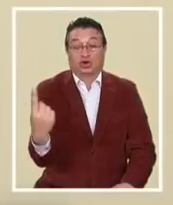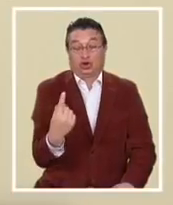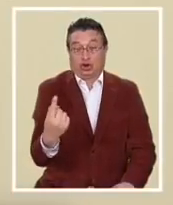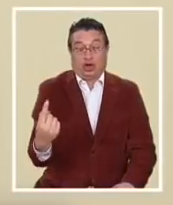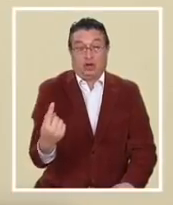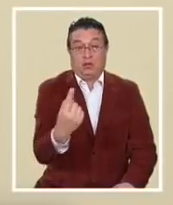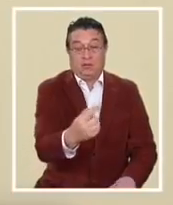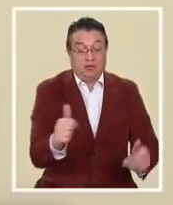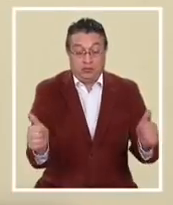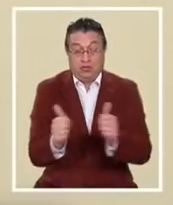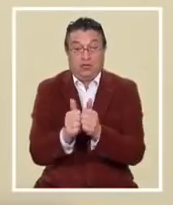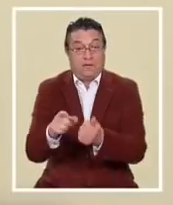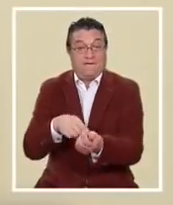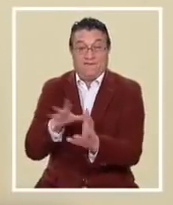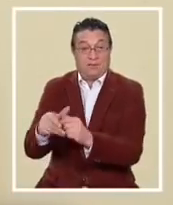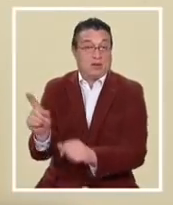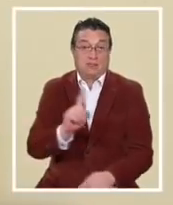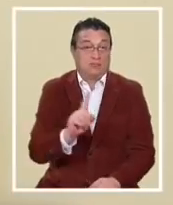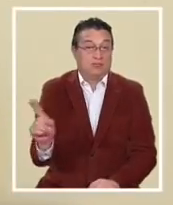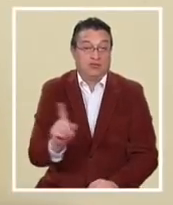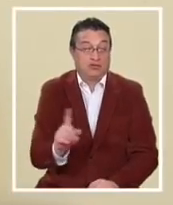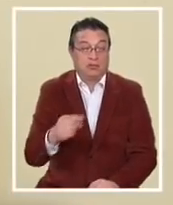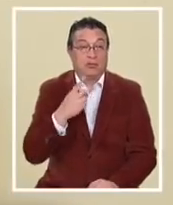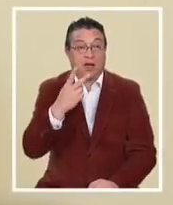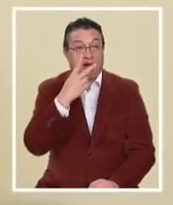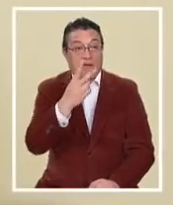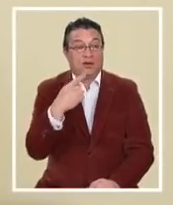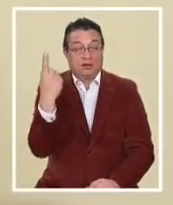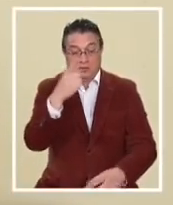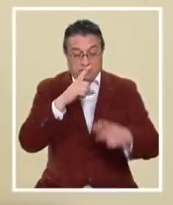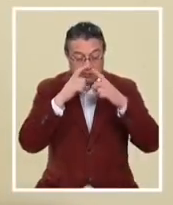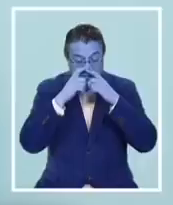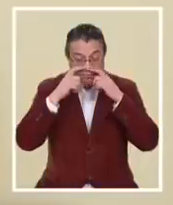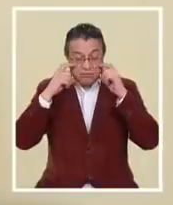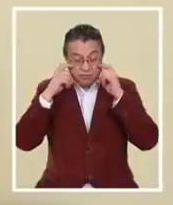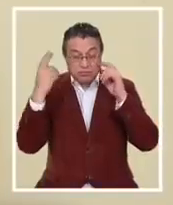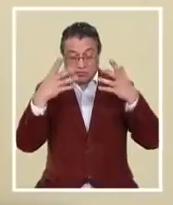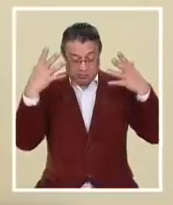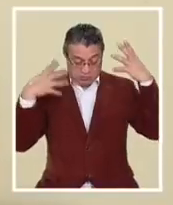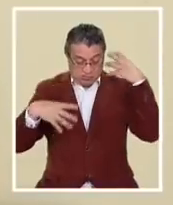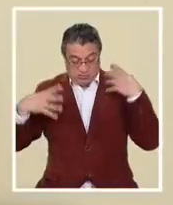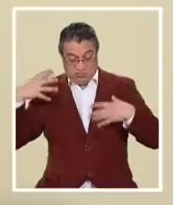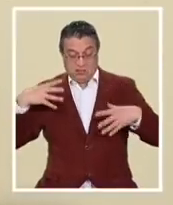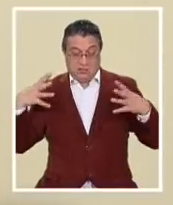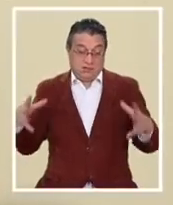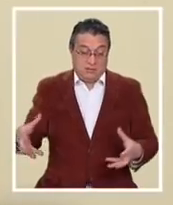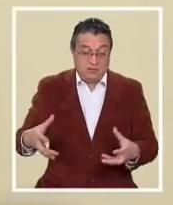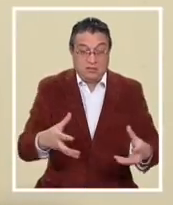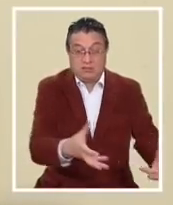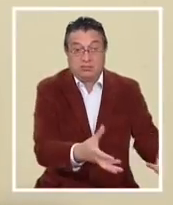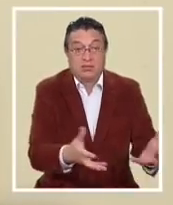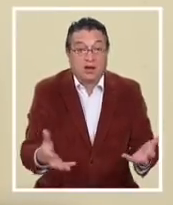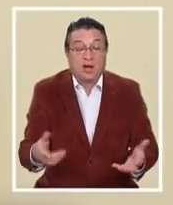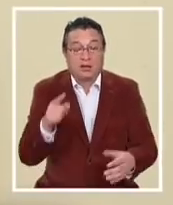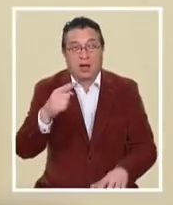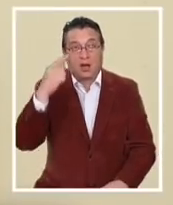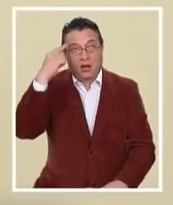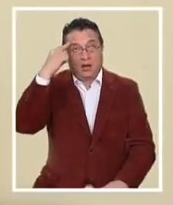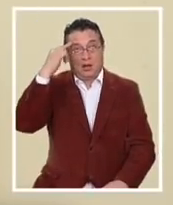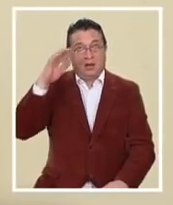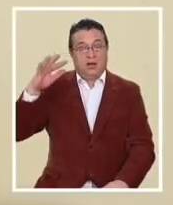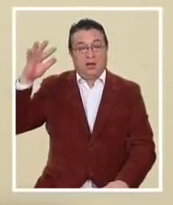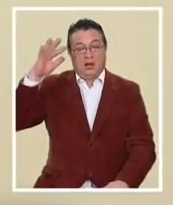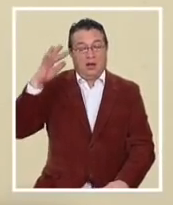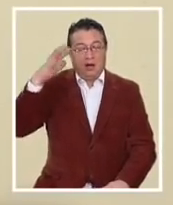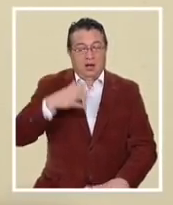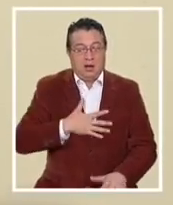no en la compañía de su familia, y que nos vea a nosotros enmascarados y completamente disfrazados, ¿ya? Tiene que pensar en ese minuto